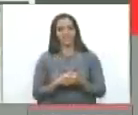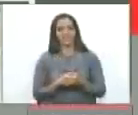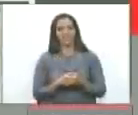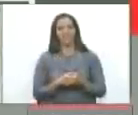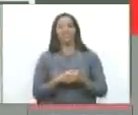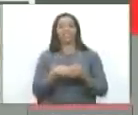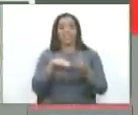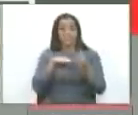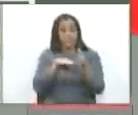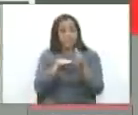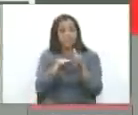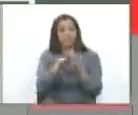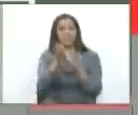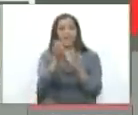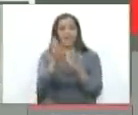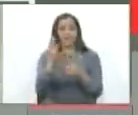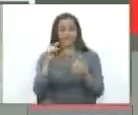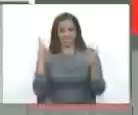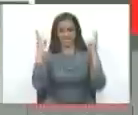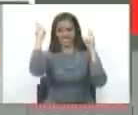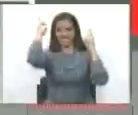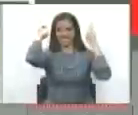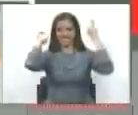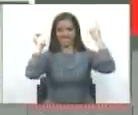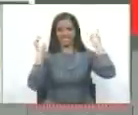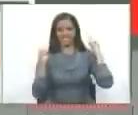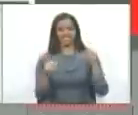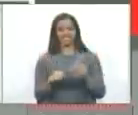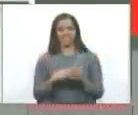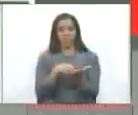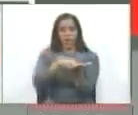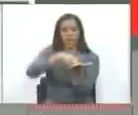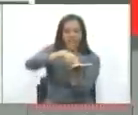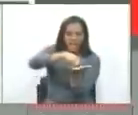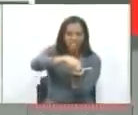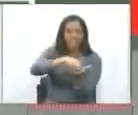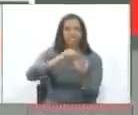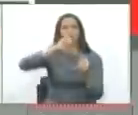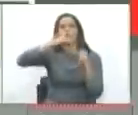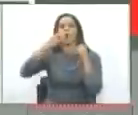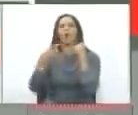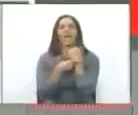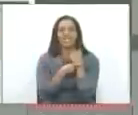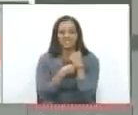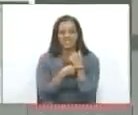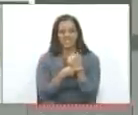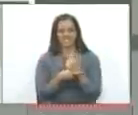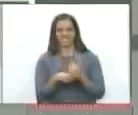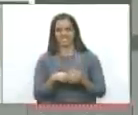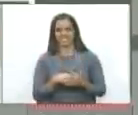Fueron por lana y salieron trasquilados. Los rastrojistas, los guaidocistas. Ellos y que